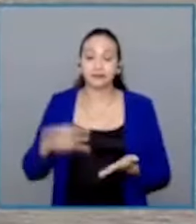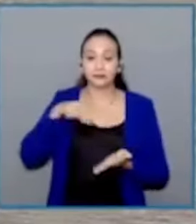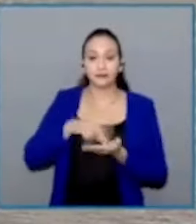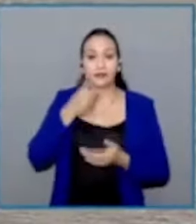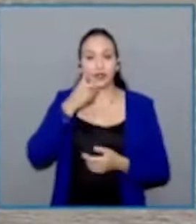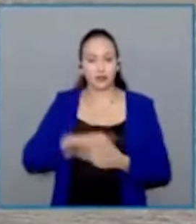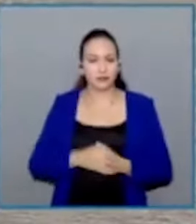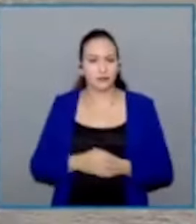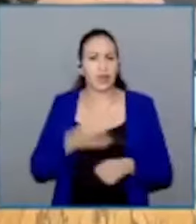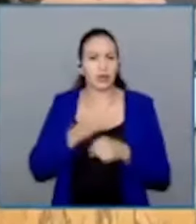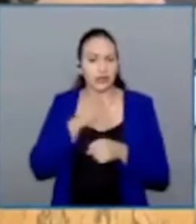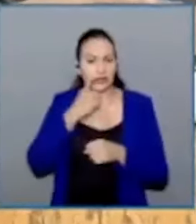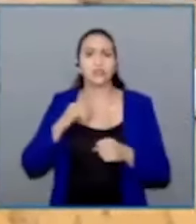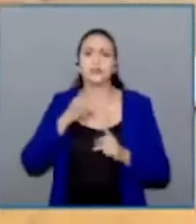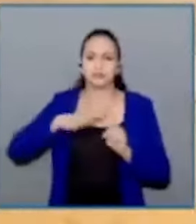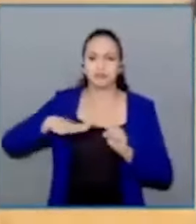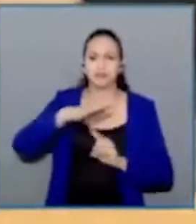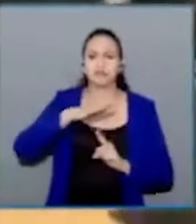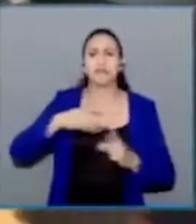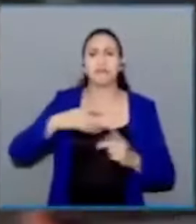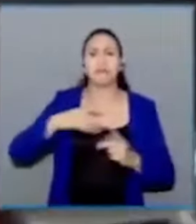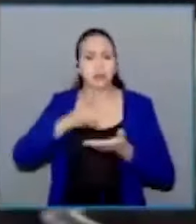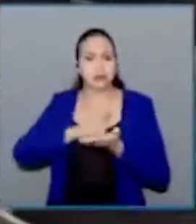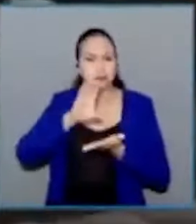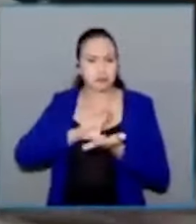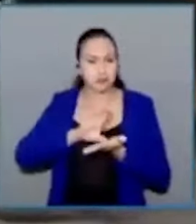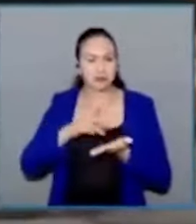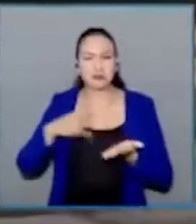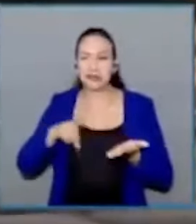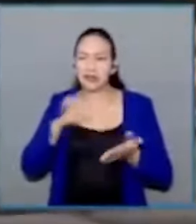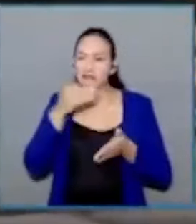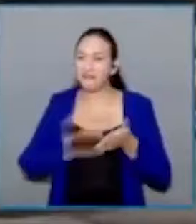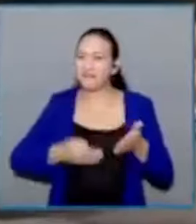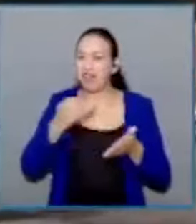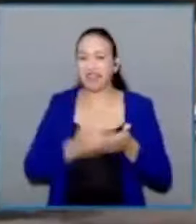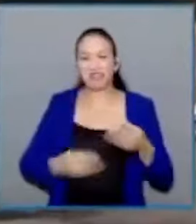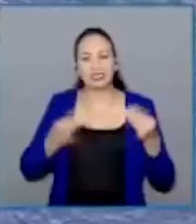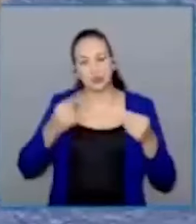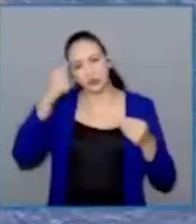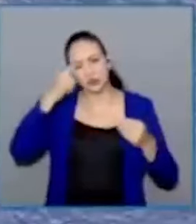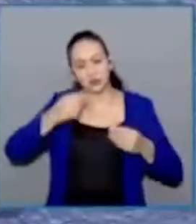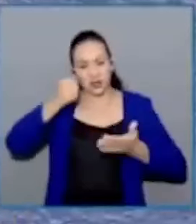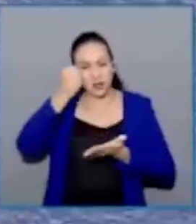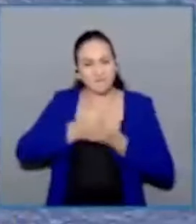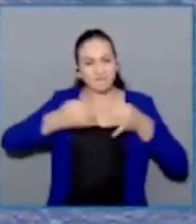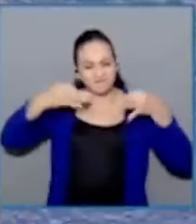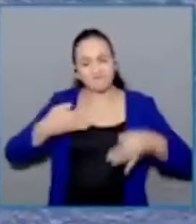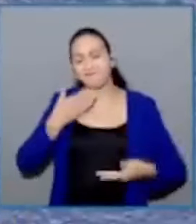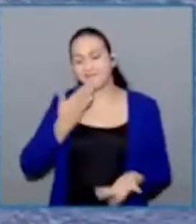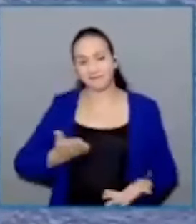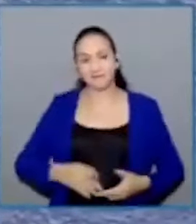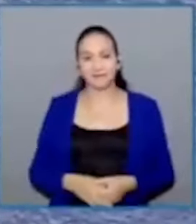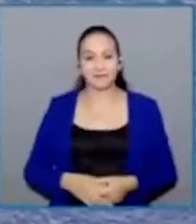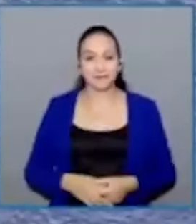personas con discapacidad pero que aún falta mucho para aterrizar en lo material les digo yo creo que todavía